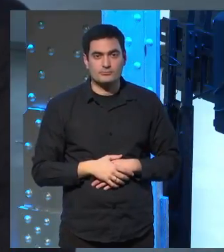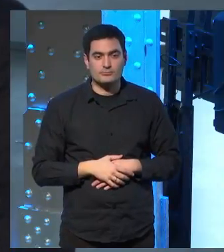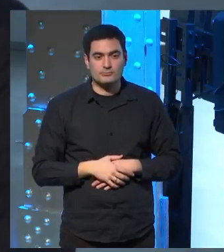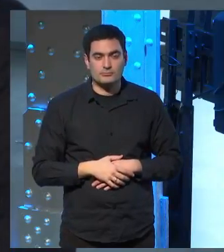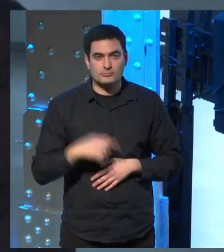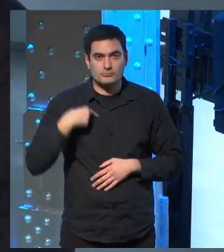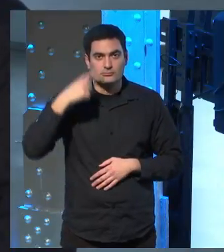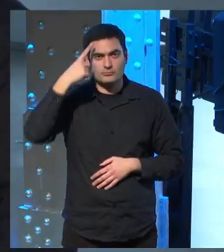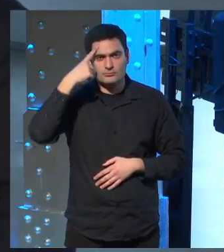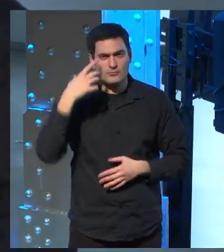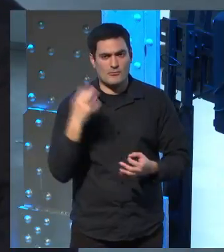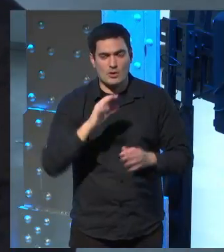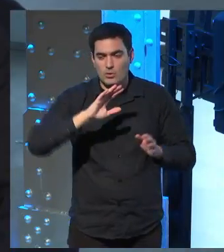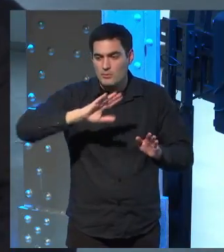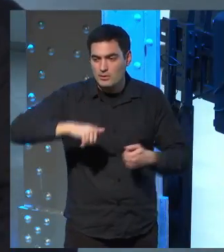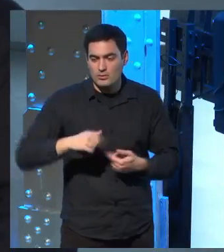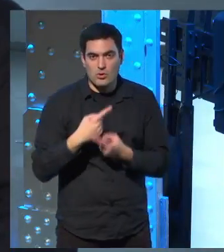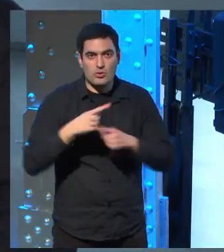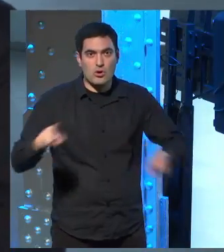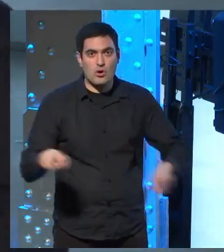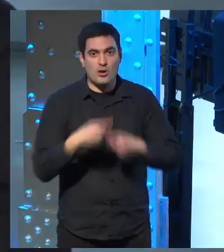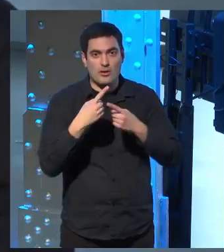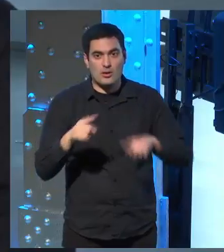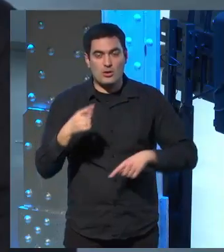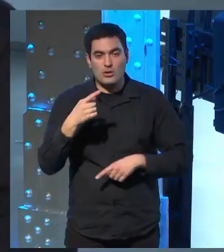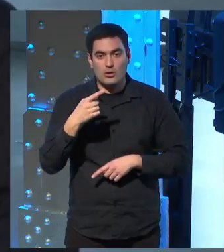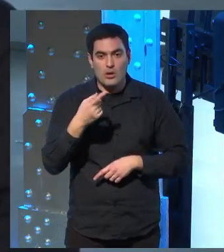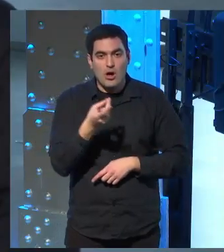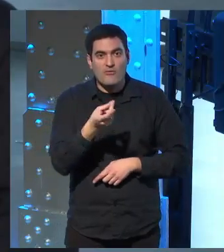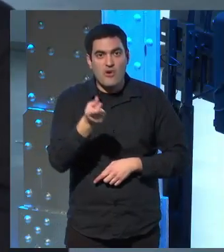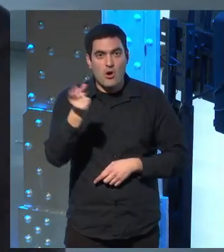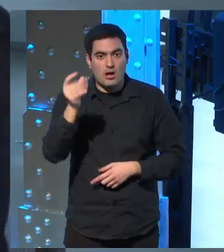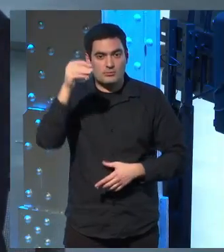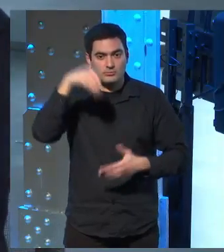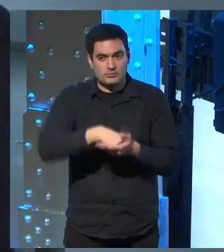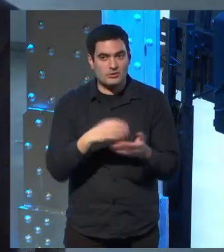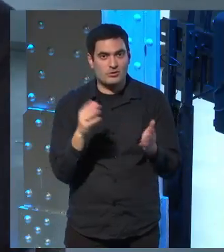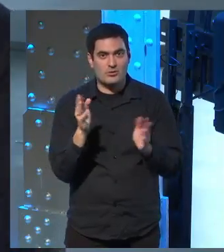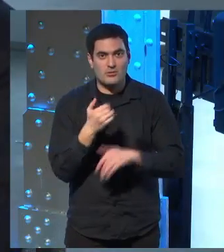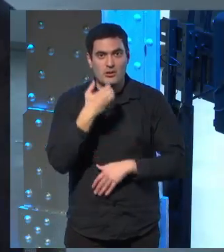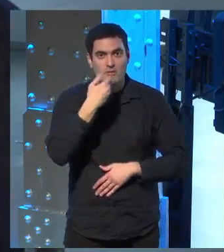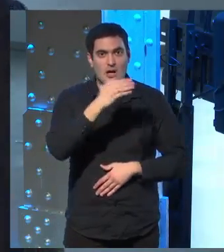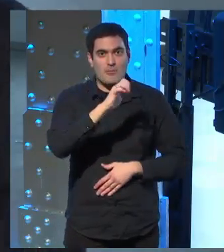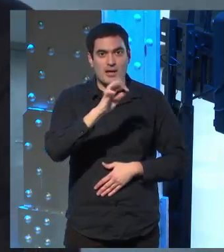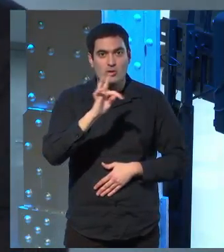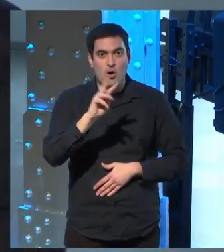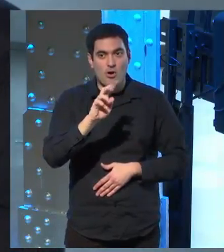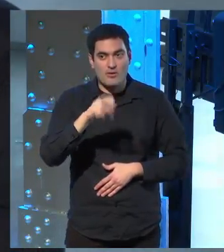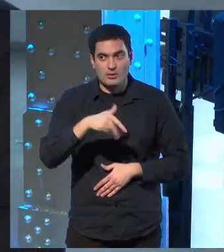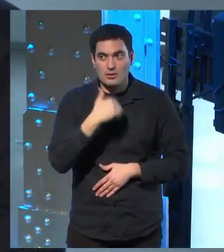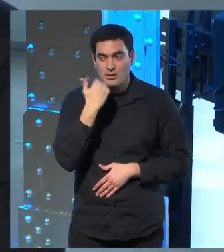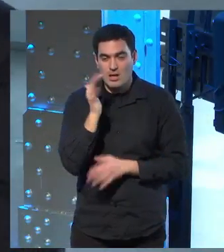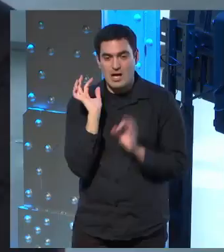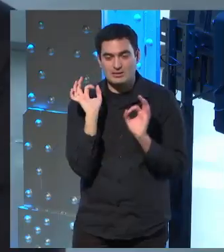que últimamente estaba pensando, es que no te libras de un concierto de piano orquesta en la que no te coloquen una fuga. O sea, te lo coloca Beethoven o te lo coloca pero